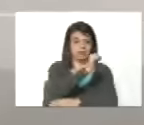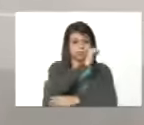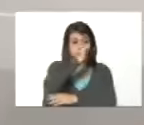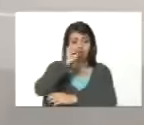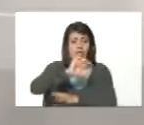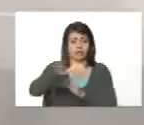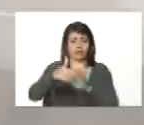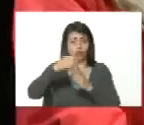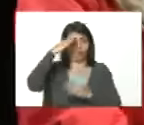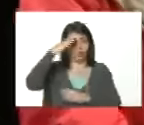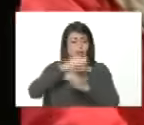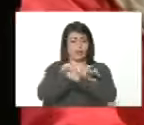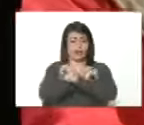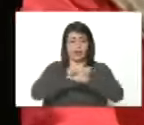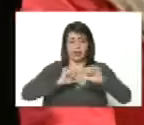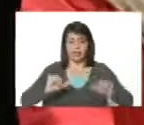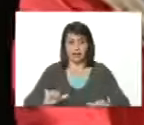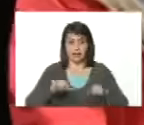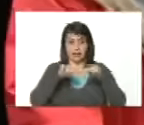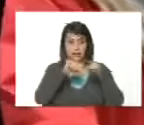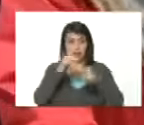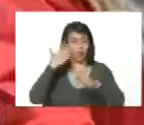esa época.